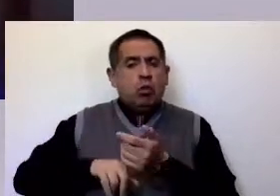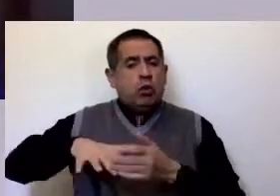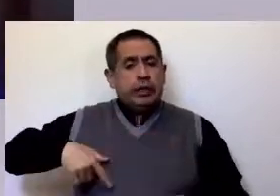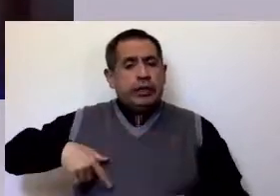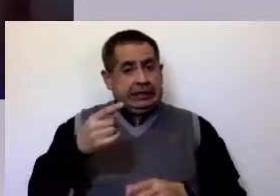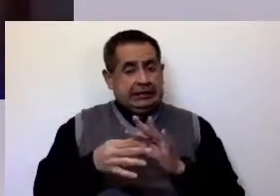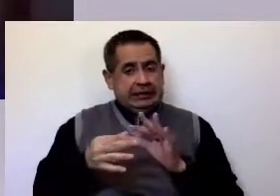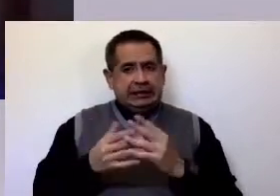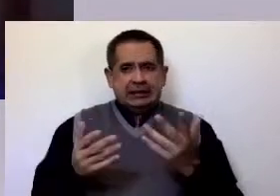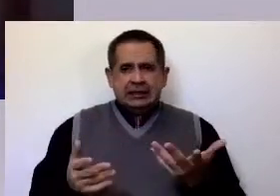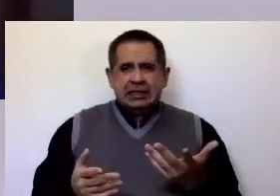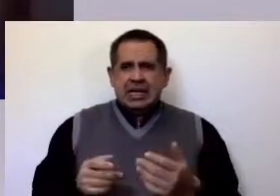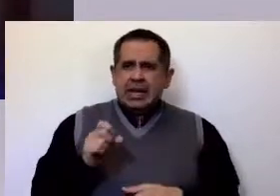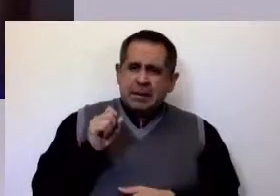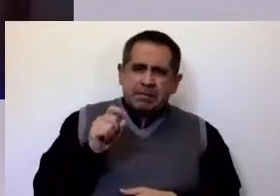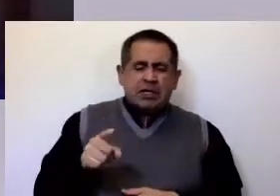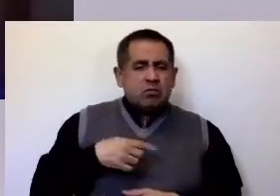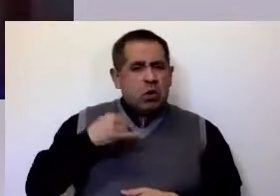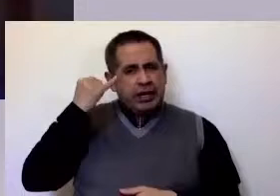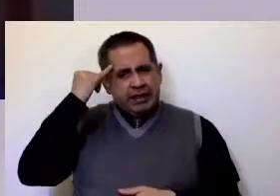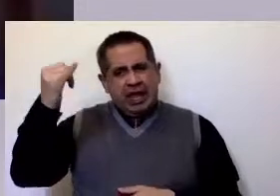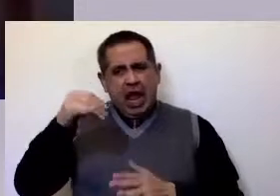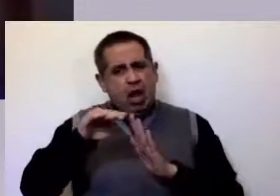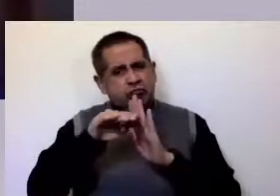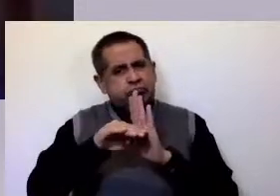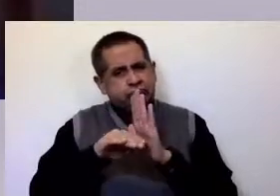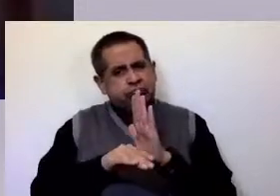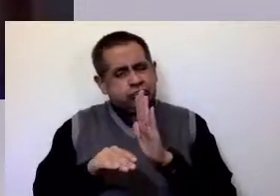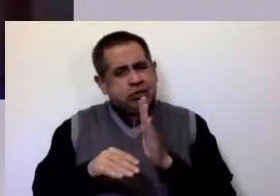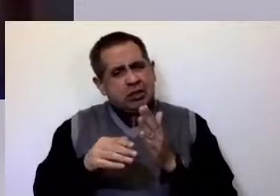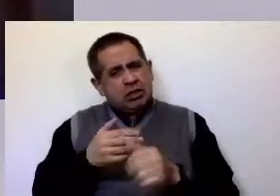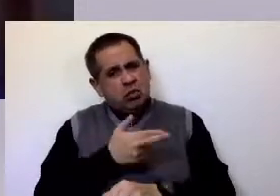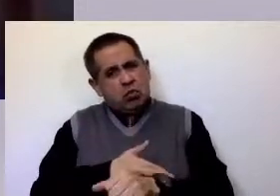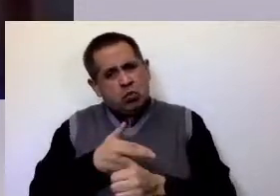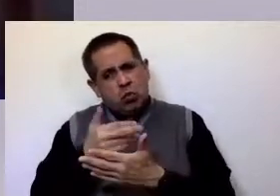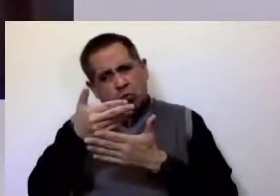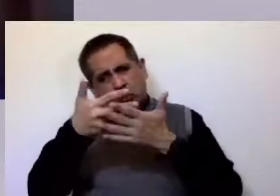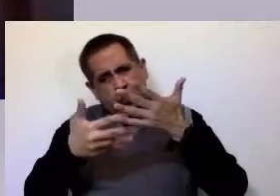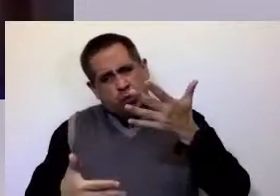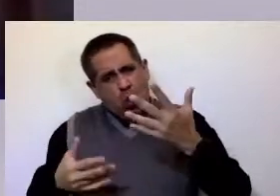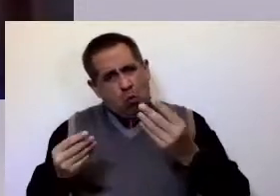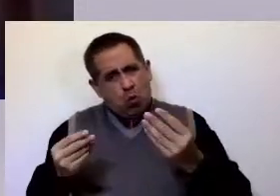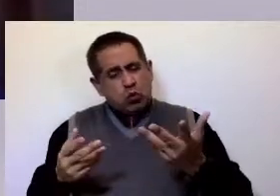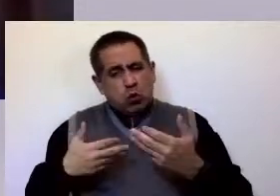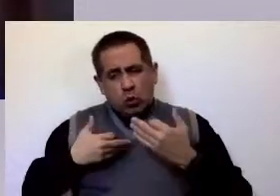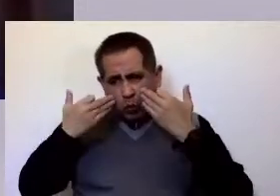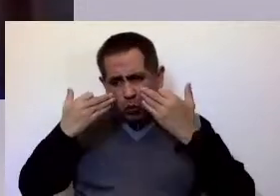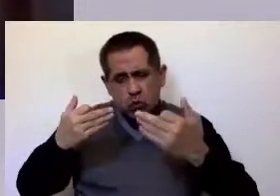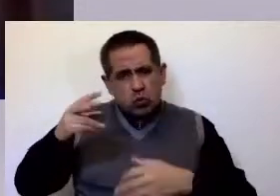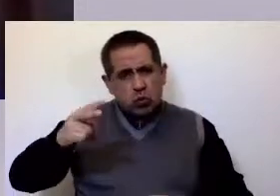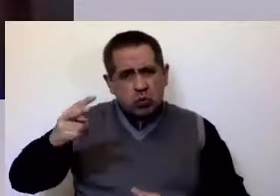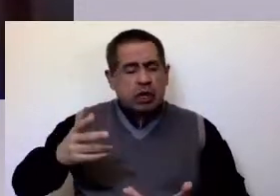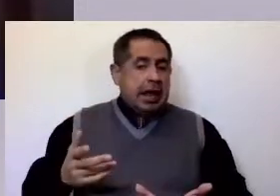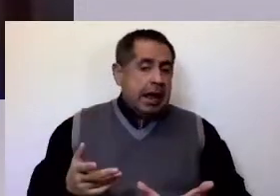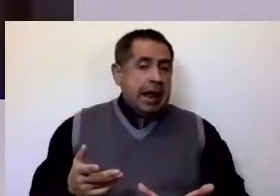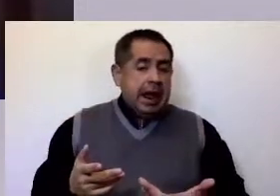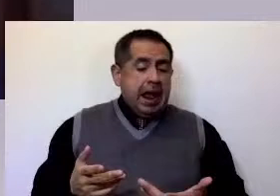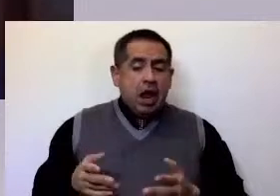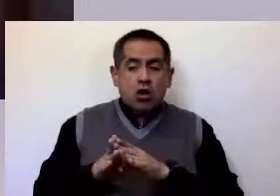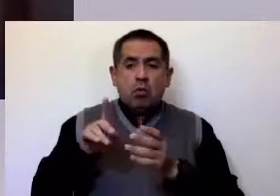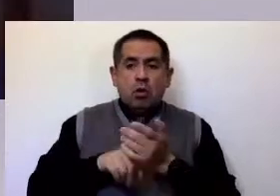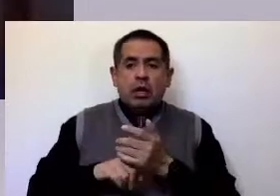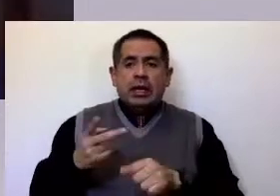forman parte de una lista hoy inacabada una afirmación que es palpable si nos remontamos a aquella declaración